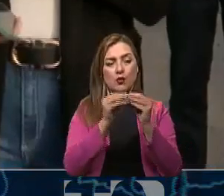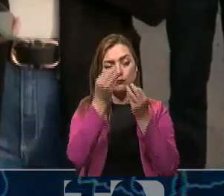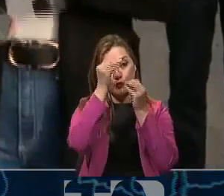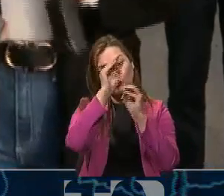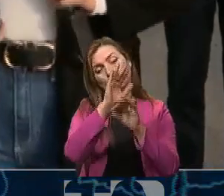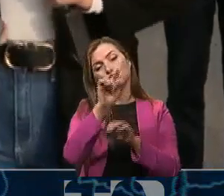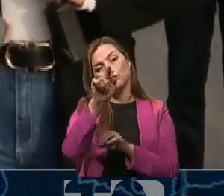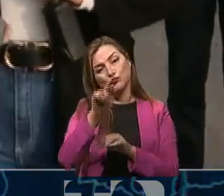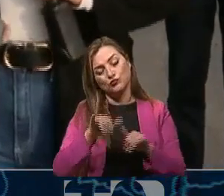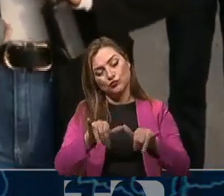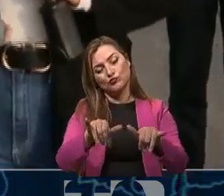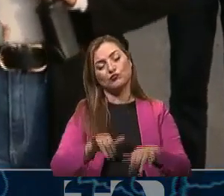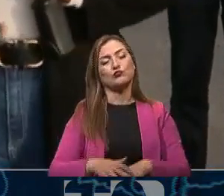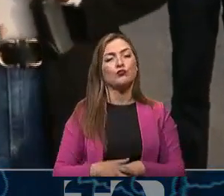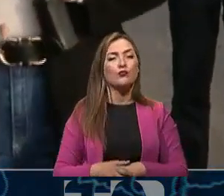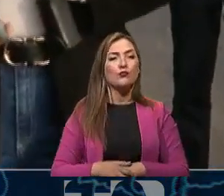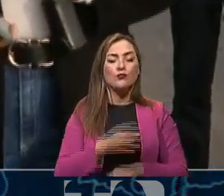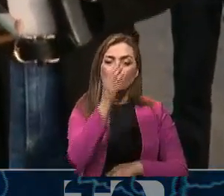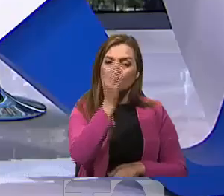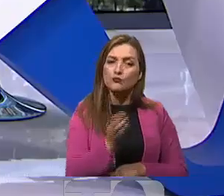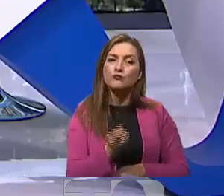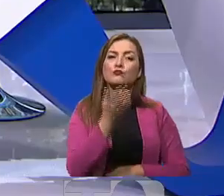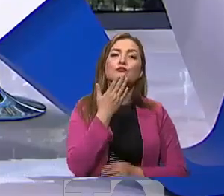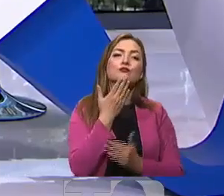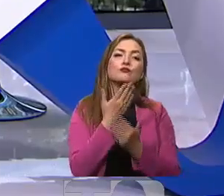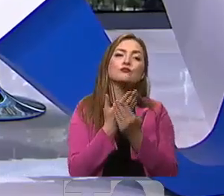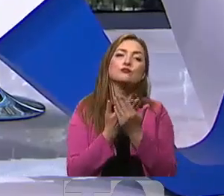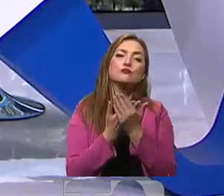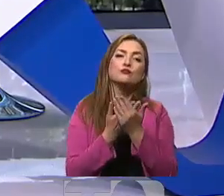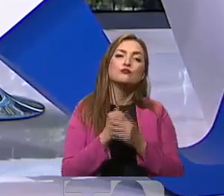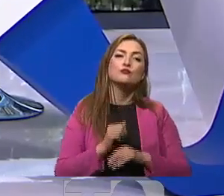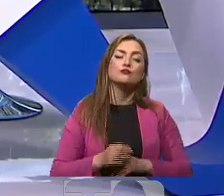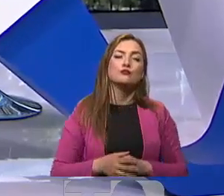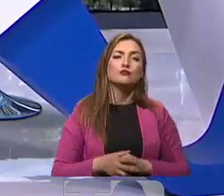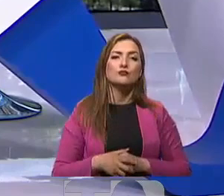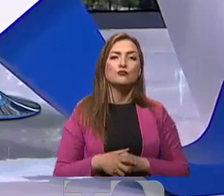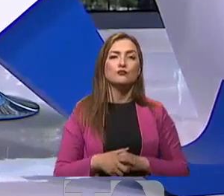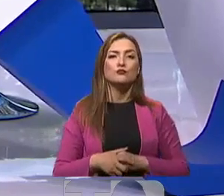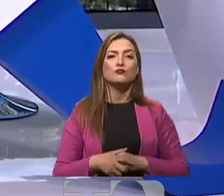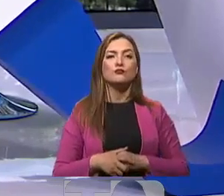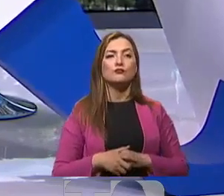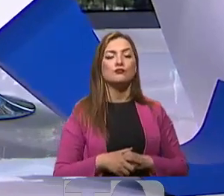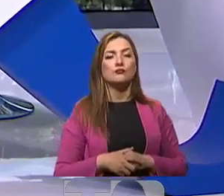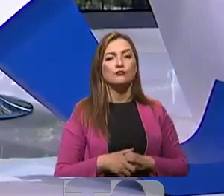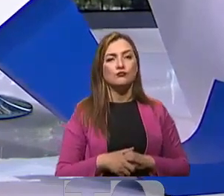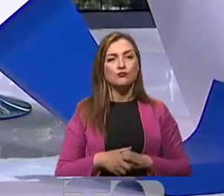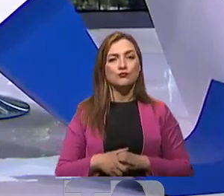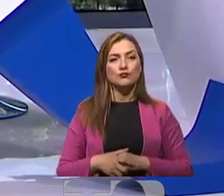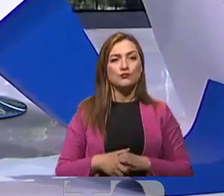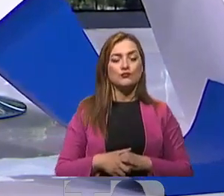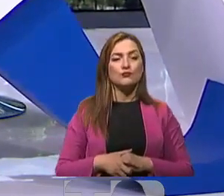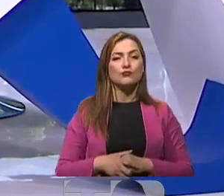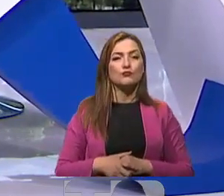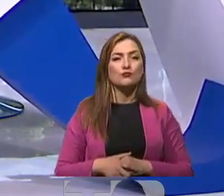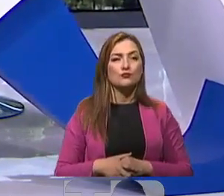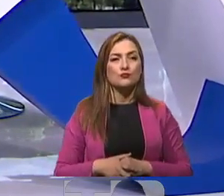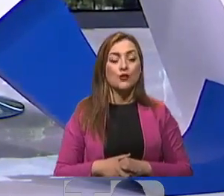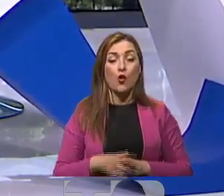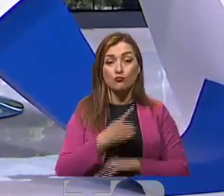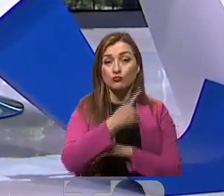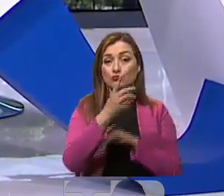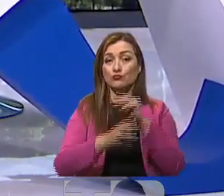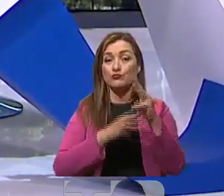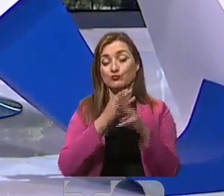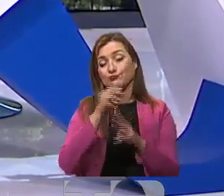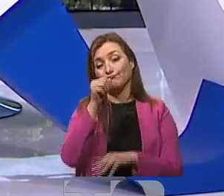estudios. Muy buenos días. Muchísimas gracias, Nati. Oportuno este pedido hoy, sobre todo que se conmemora el Día Mundial del Agua.